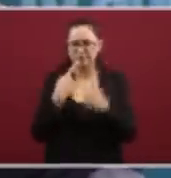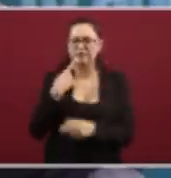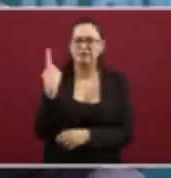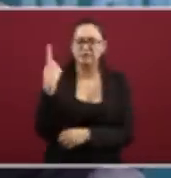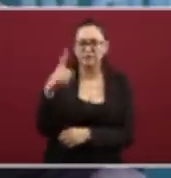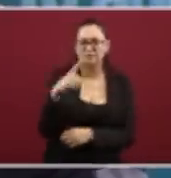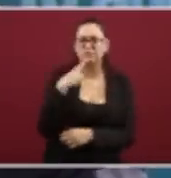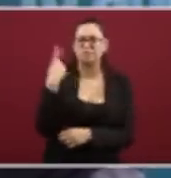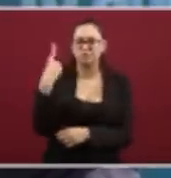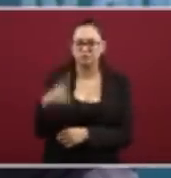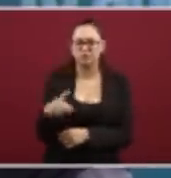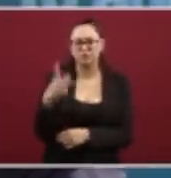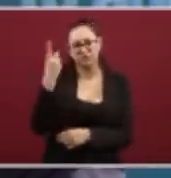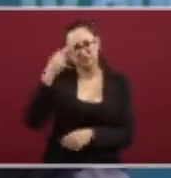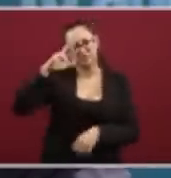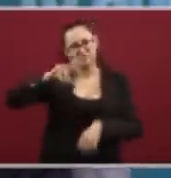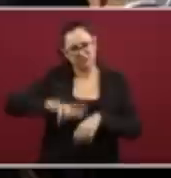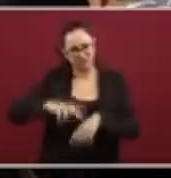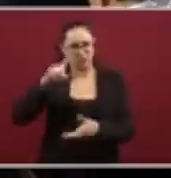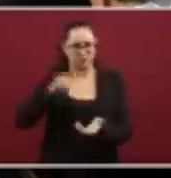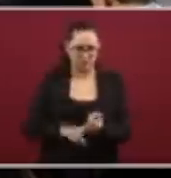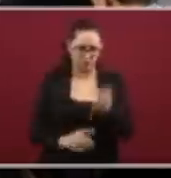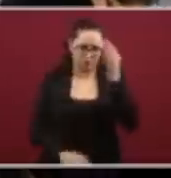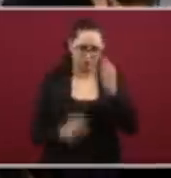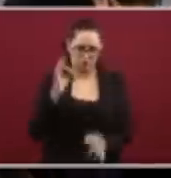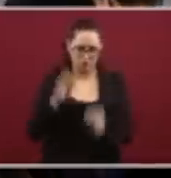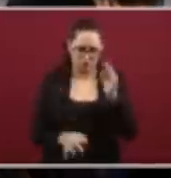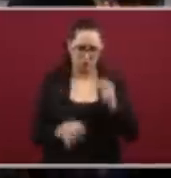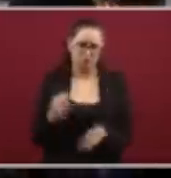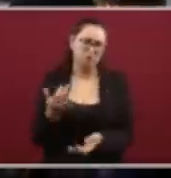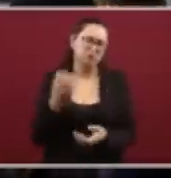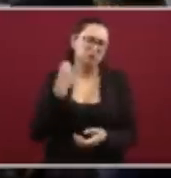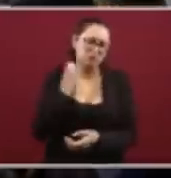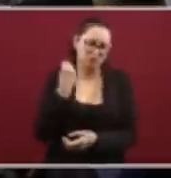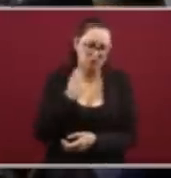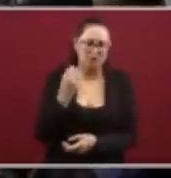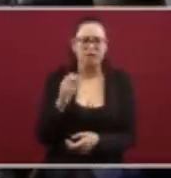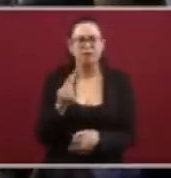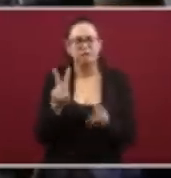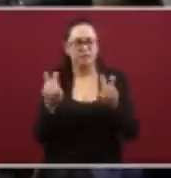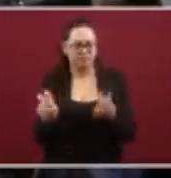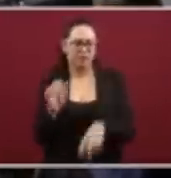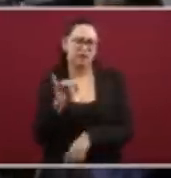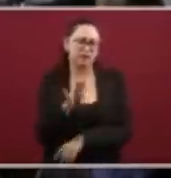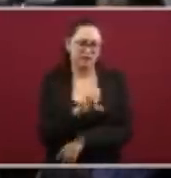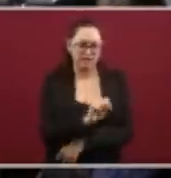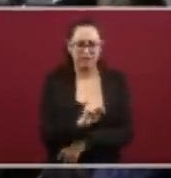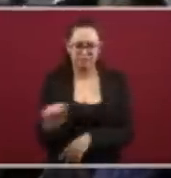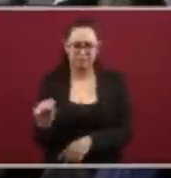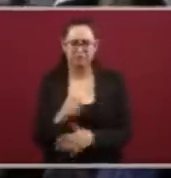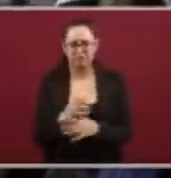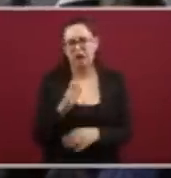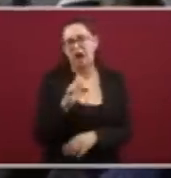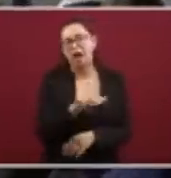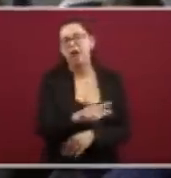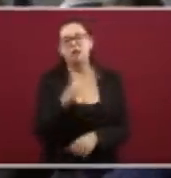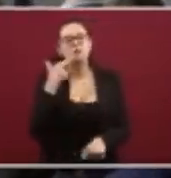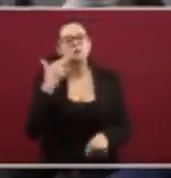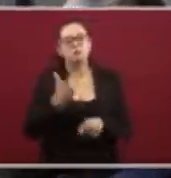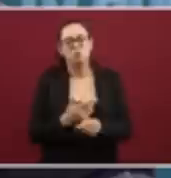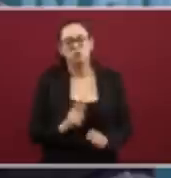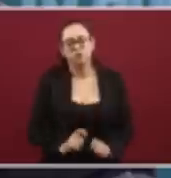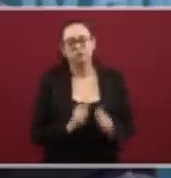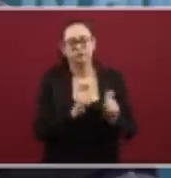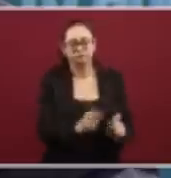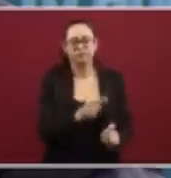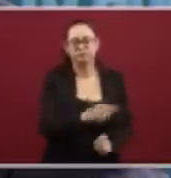de la dirección jurídica del imptce lo digo porque es nuestro entender el la denuncia me